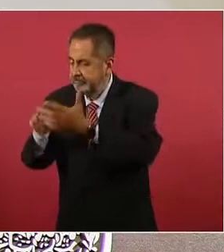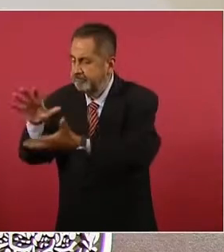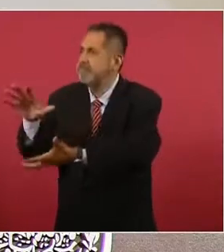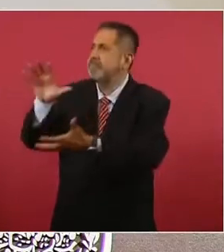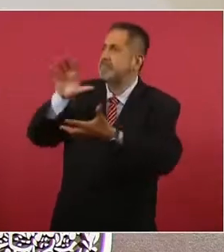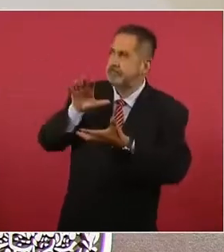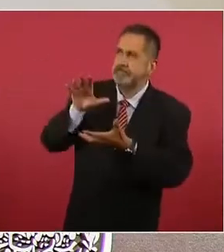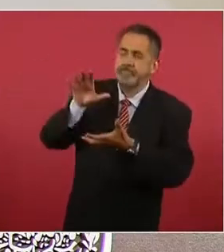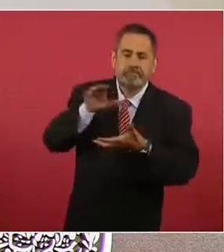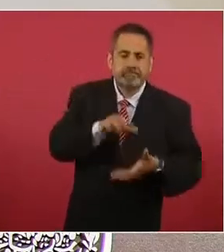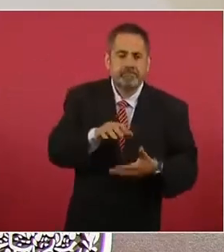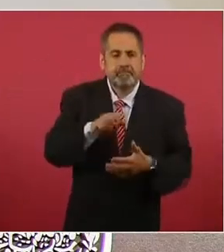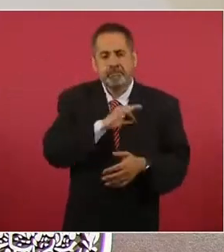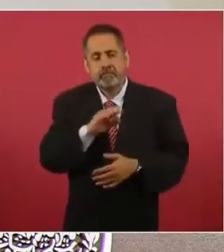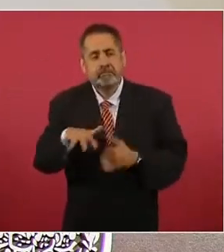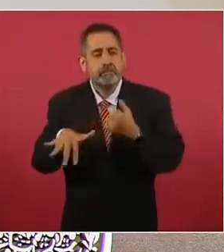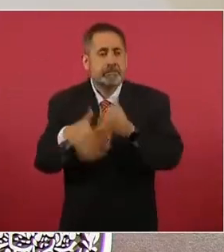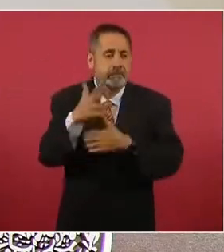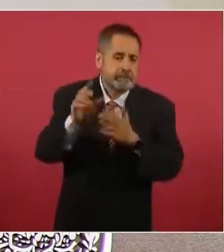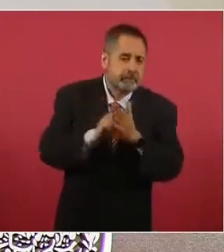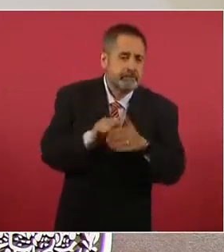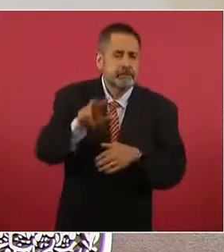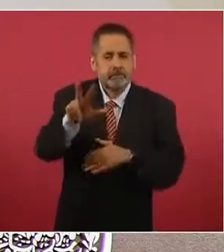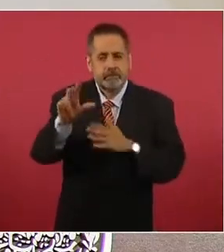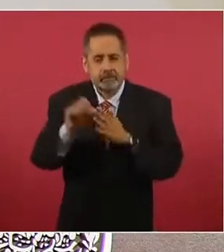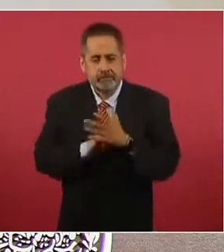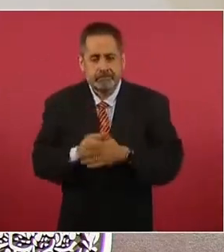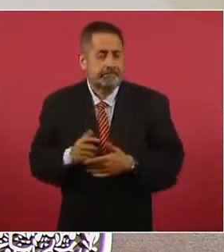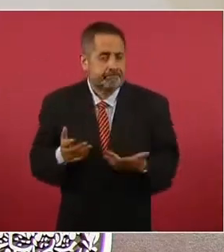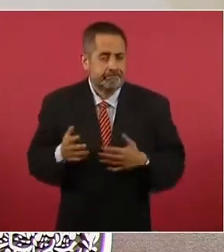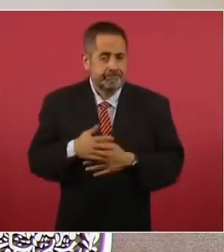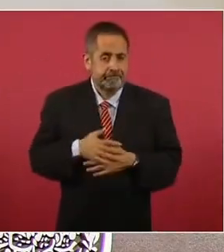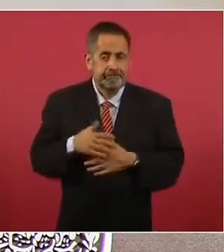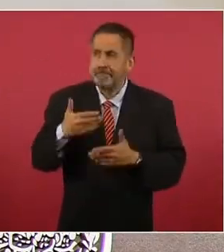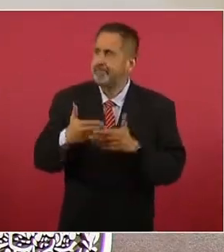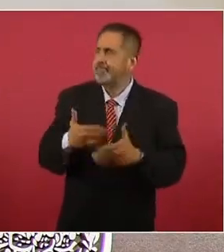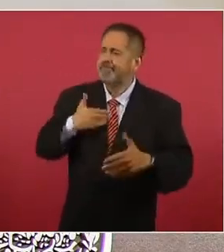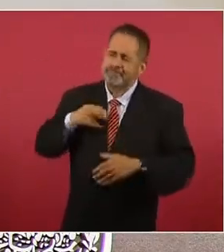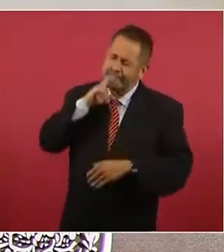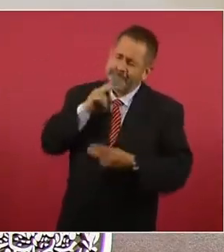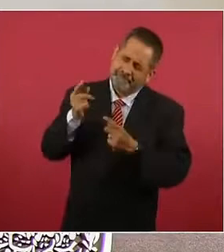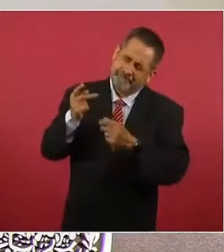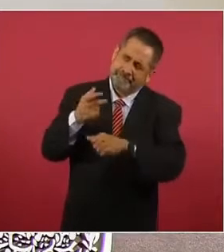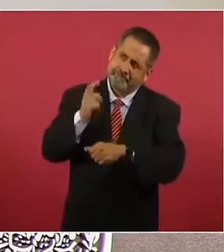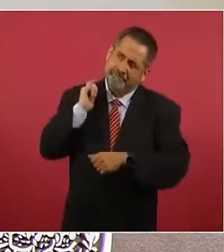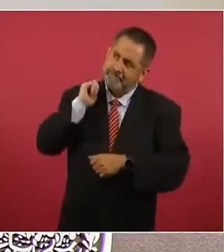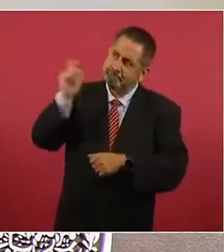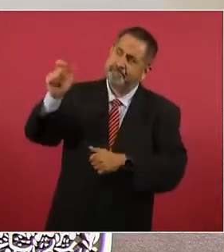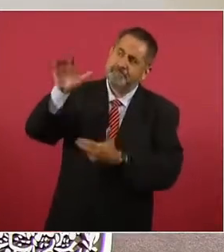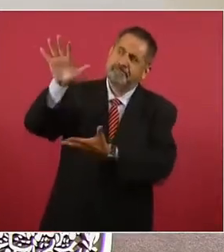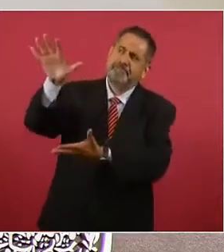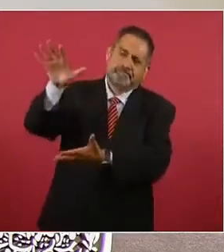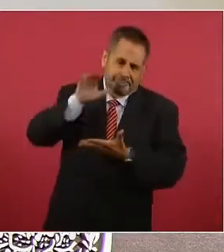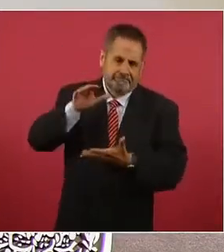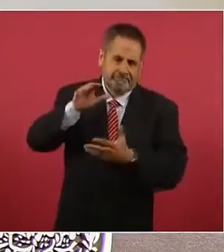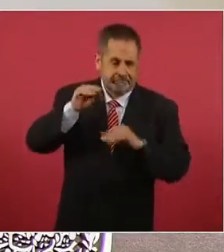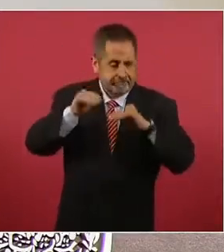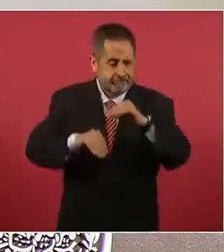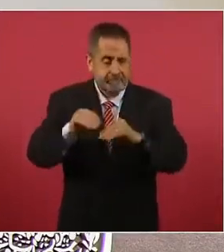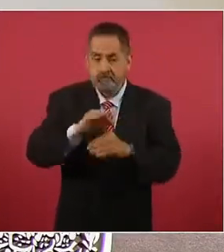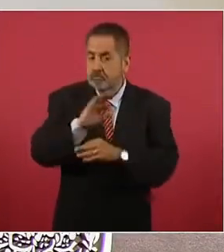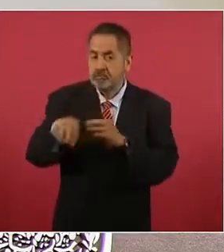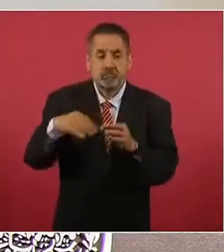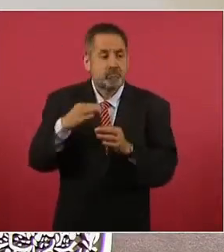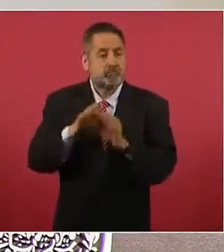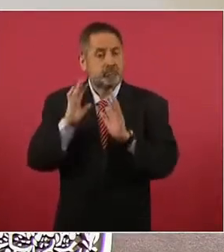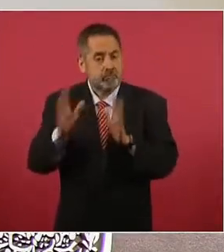entrega de 15 meses, de 18 meses y nosotros salimos antes. Entonces toda la refinería ya está